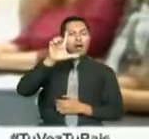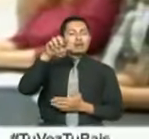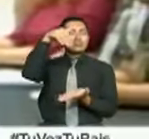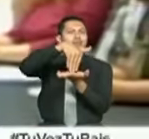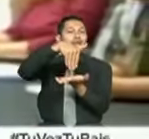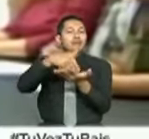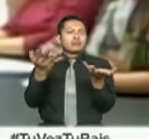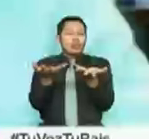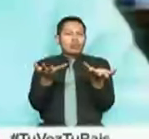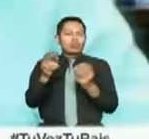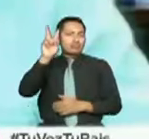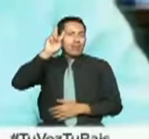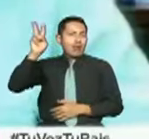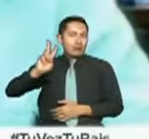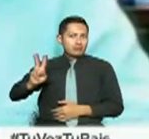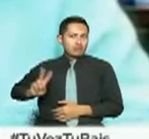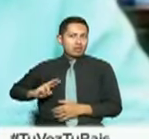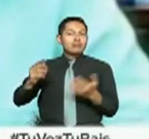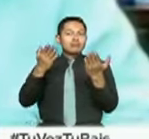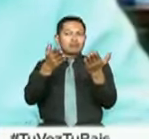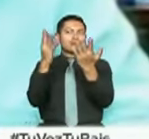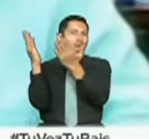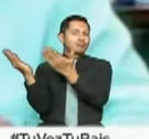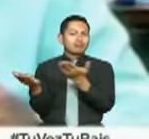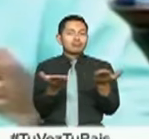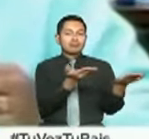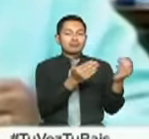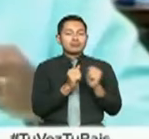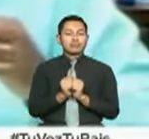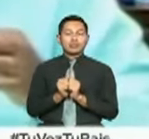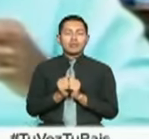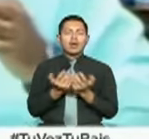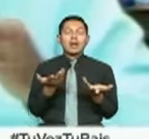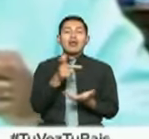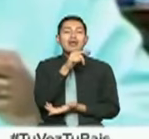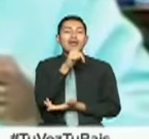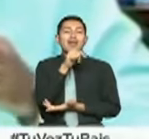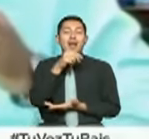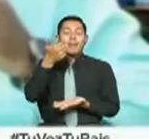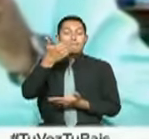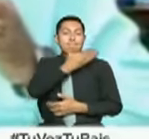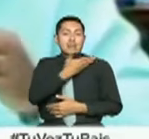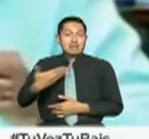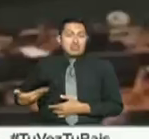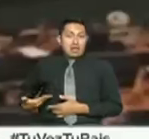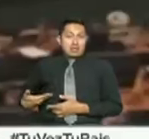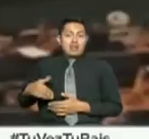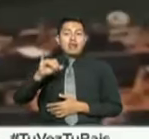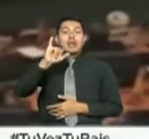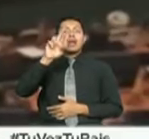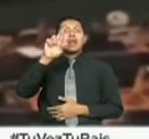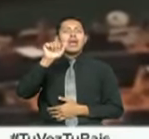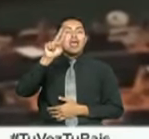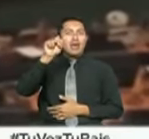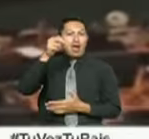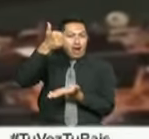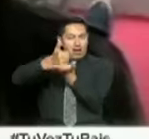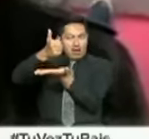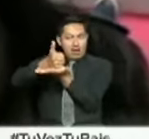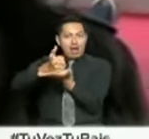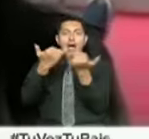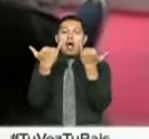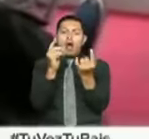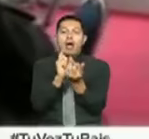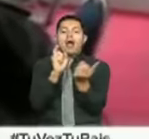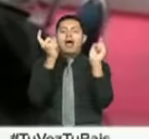es Venezuela, país anfitrión que recibirá de las manos de Irán la presidencia pro tempore del organismo hasta 2019. Vamos a derrotar